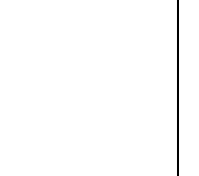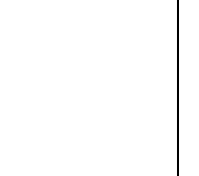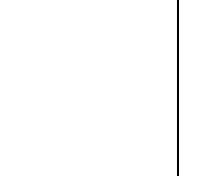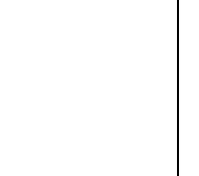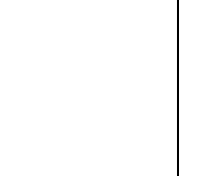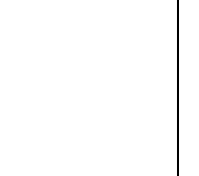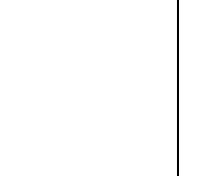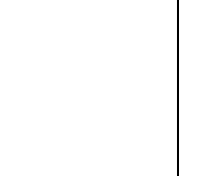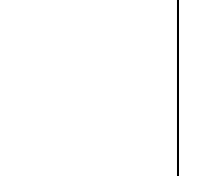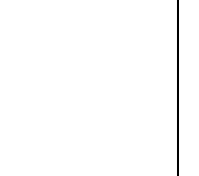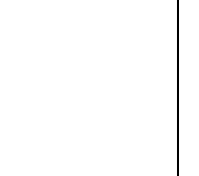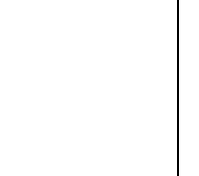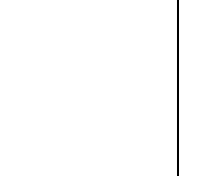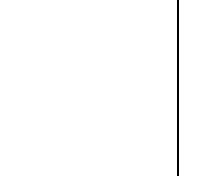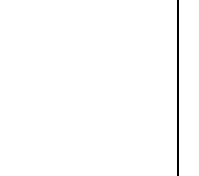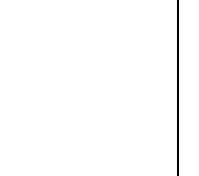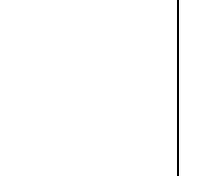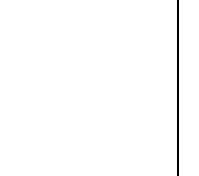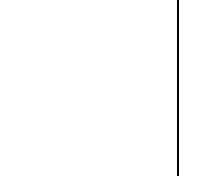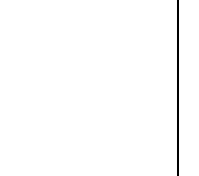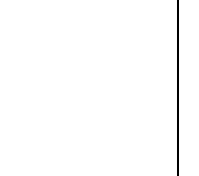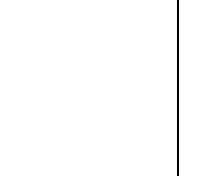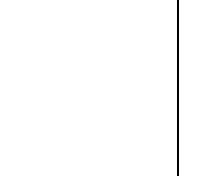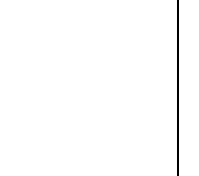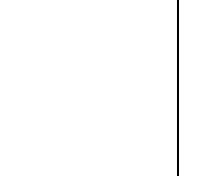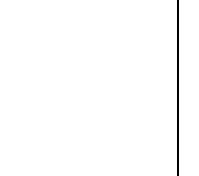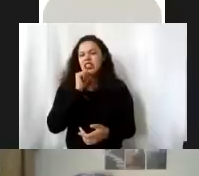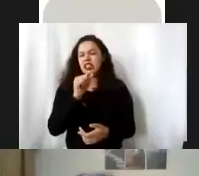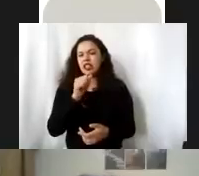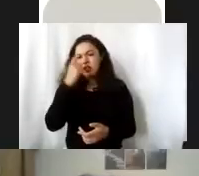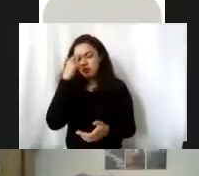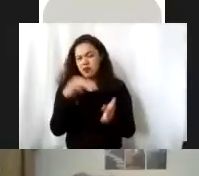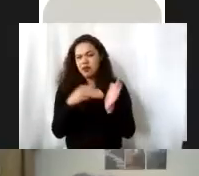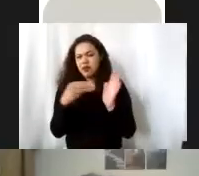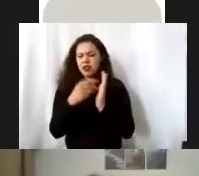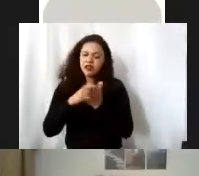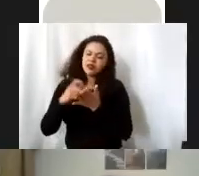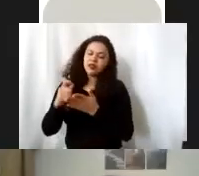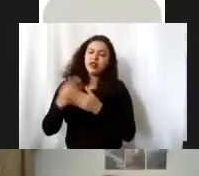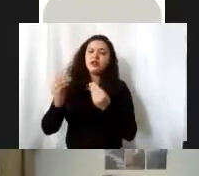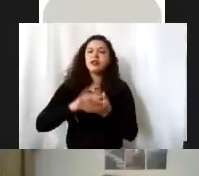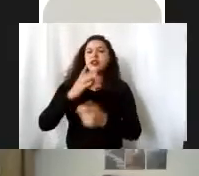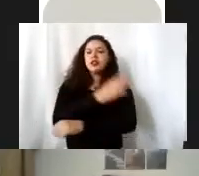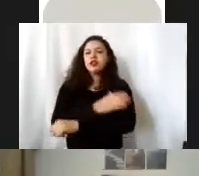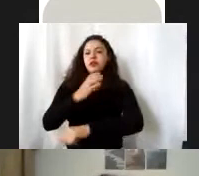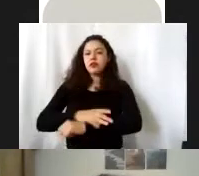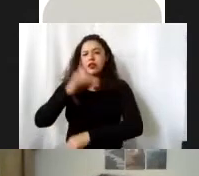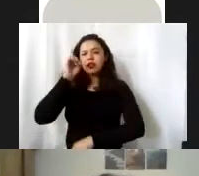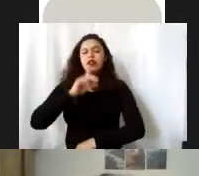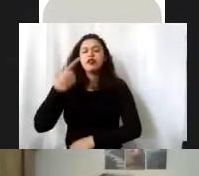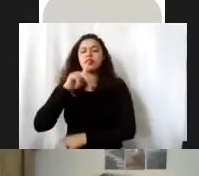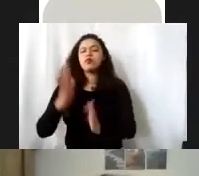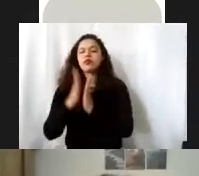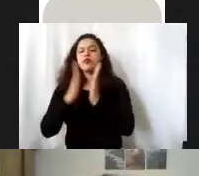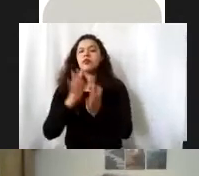sola entrevista y menos en el llenado de un instrumento. Muchas gracias, compañera, por tu